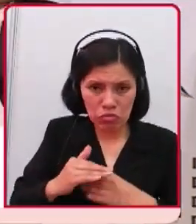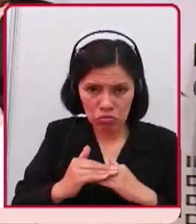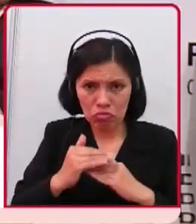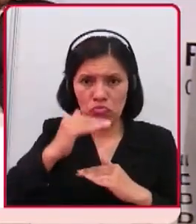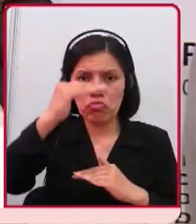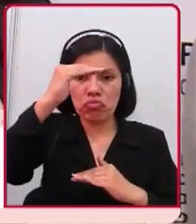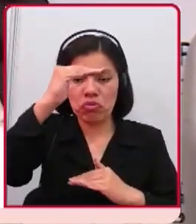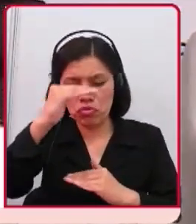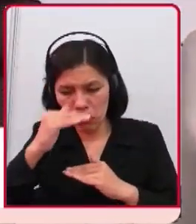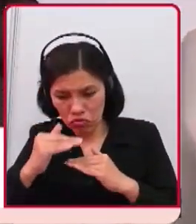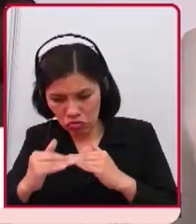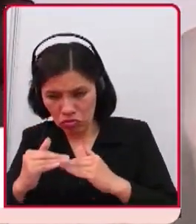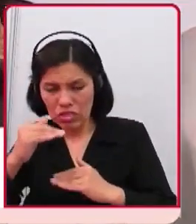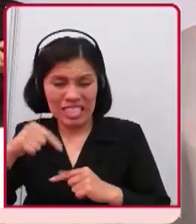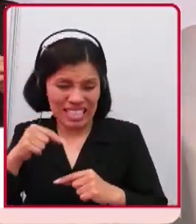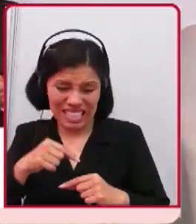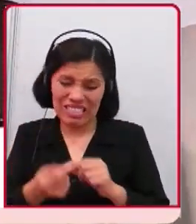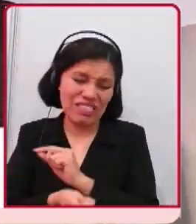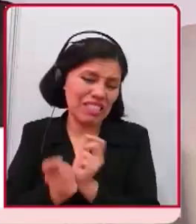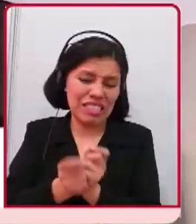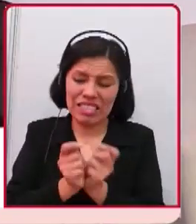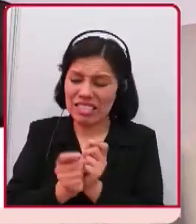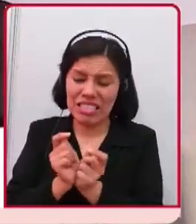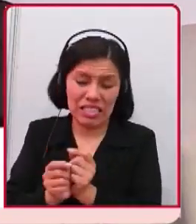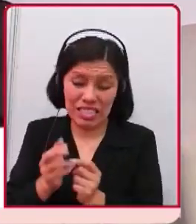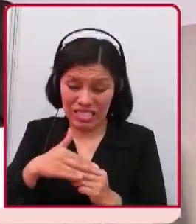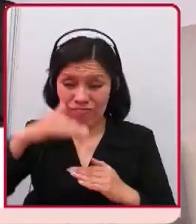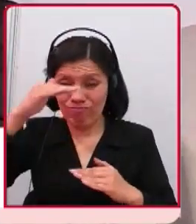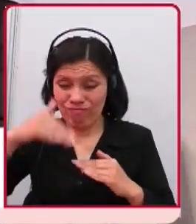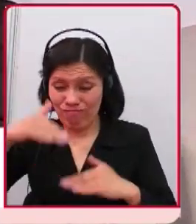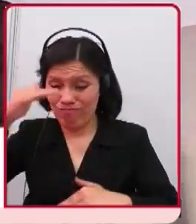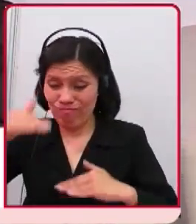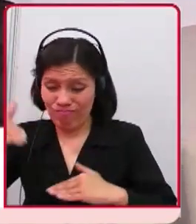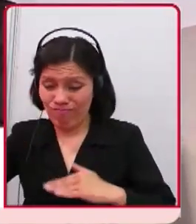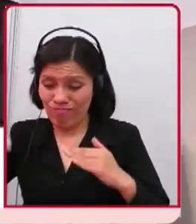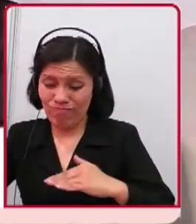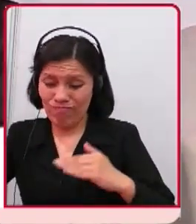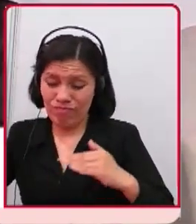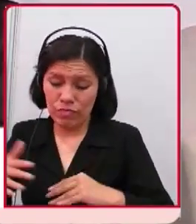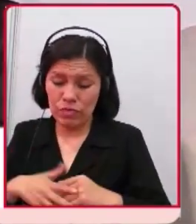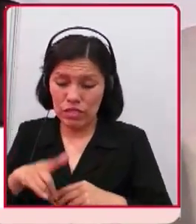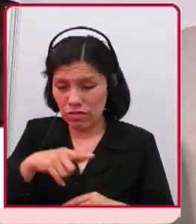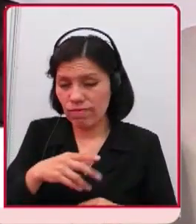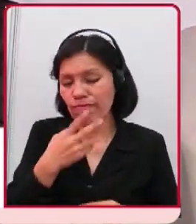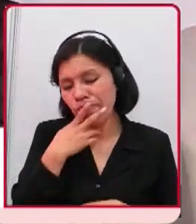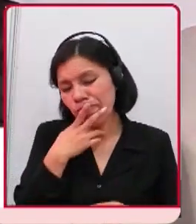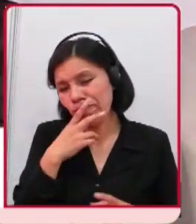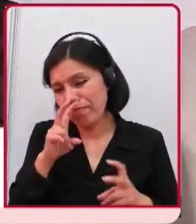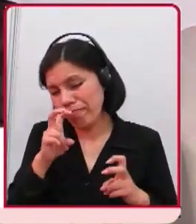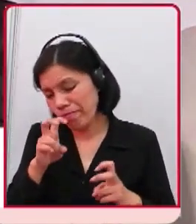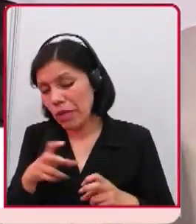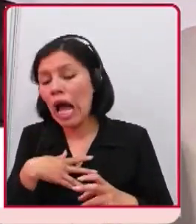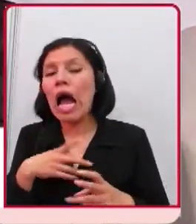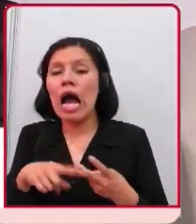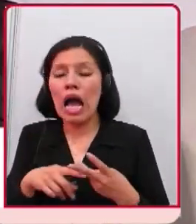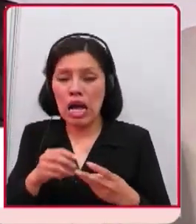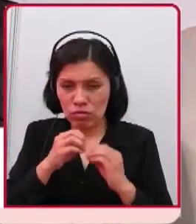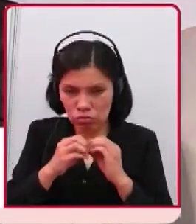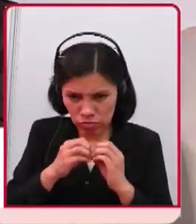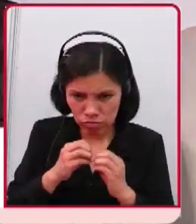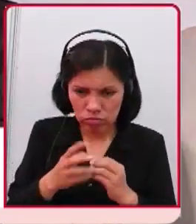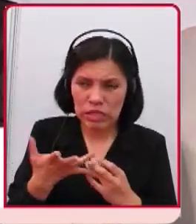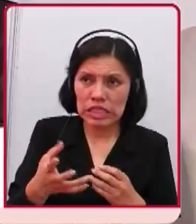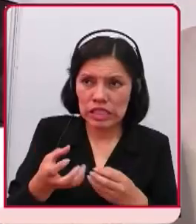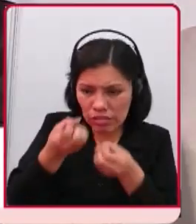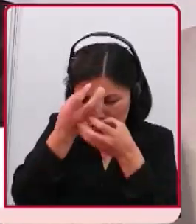forma de contraste. Y esos factores variantes que van teniendo también los evalúan, los miden, los corrigen y les generan data histórica y corrección. Me imagino que si